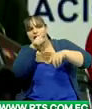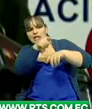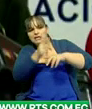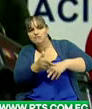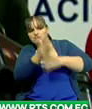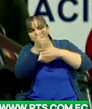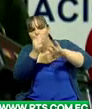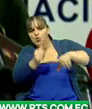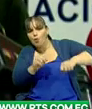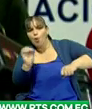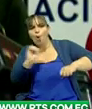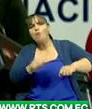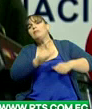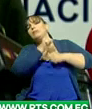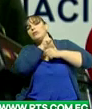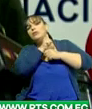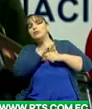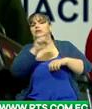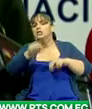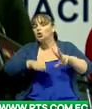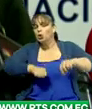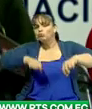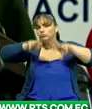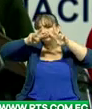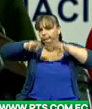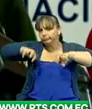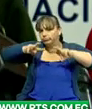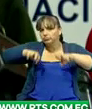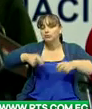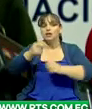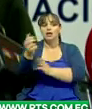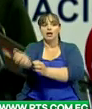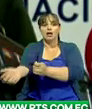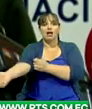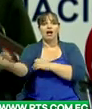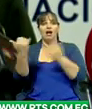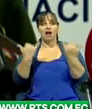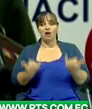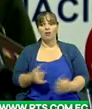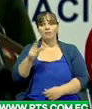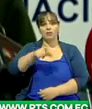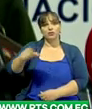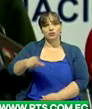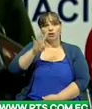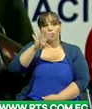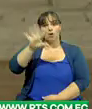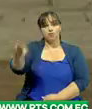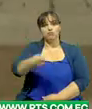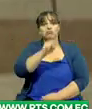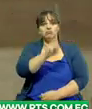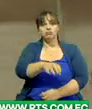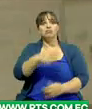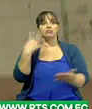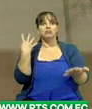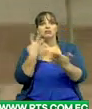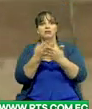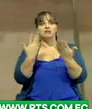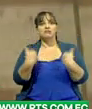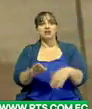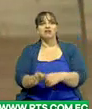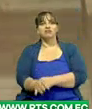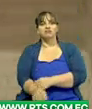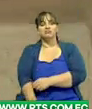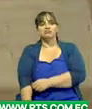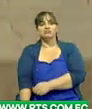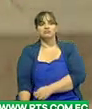ley, dando un resultado favorable para evitar que sigan dándose actos delincuenciales. Quienes serían los responsables